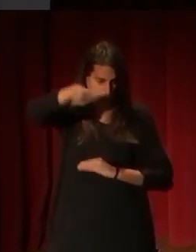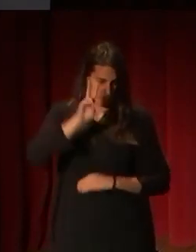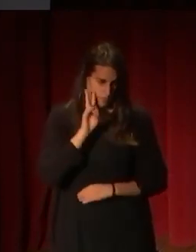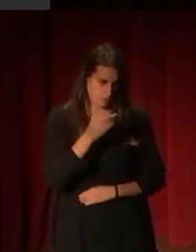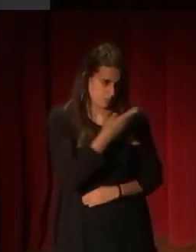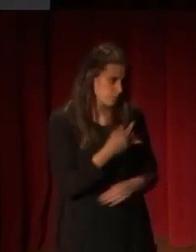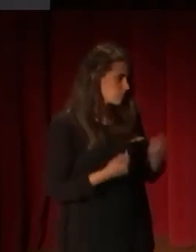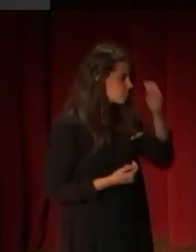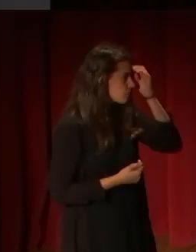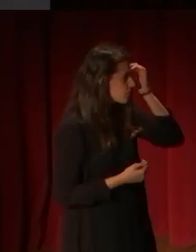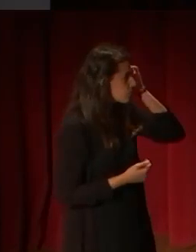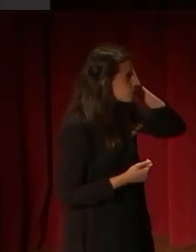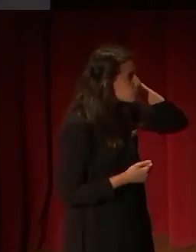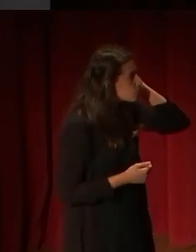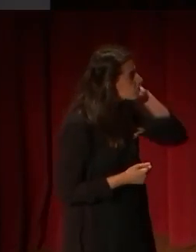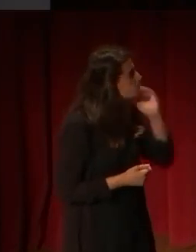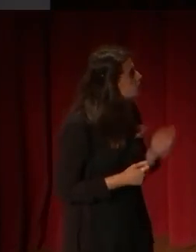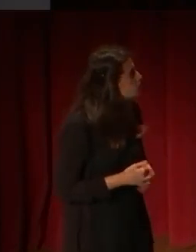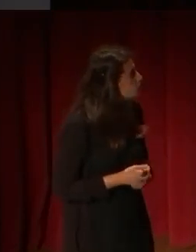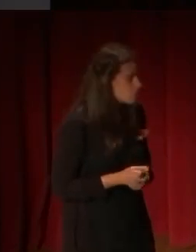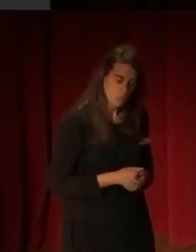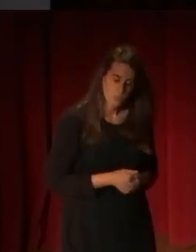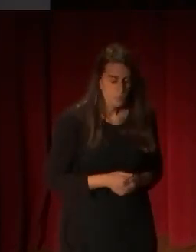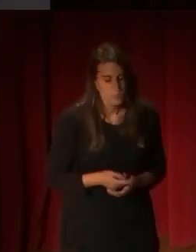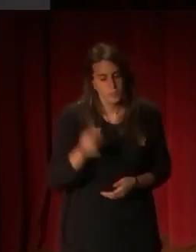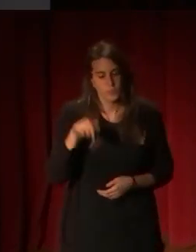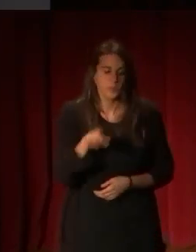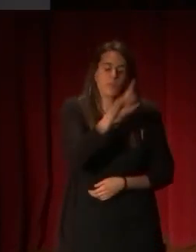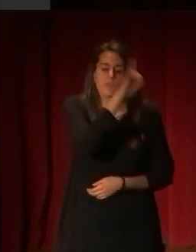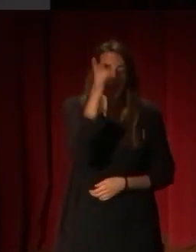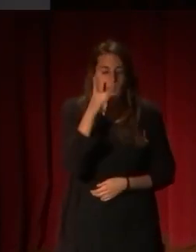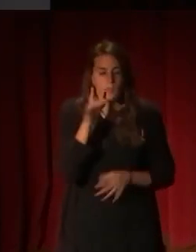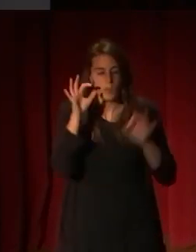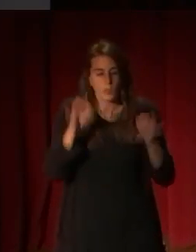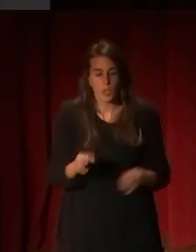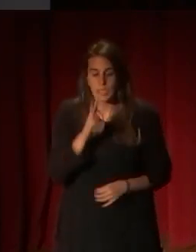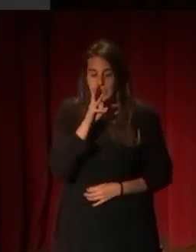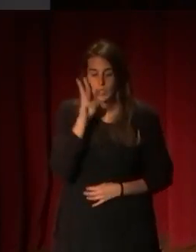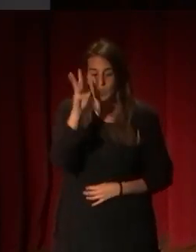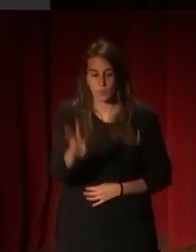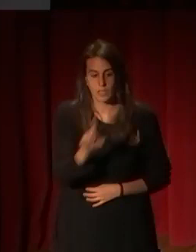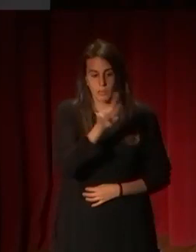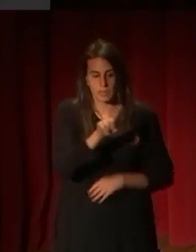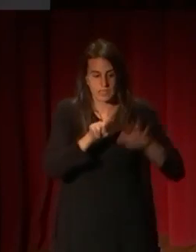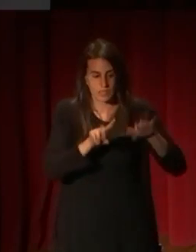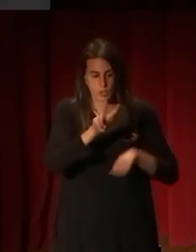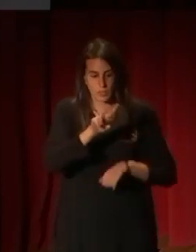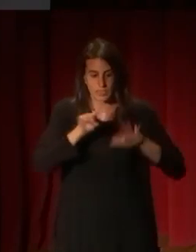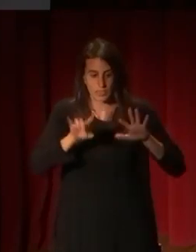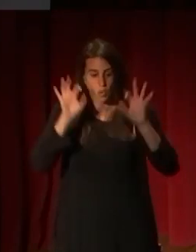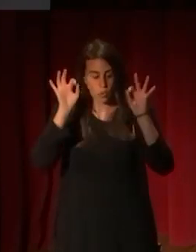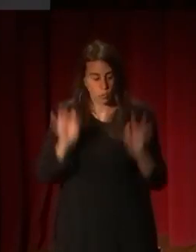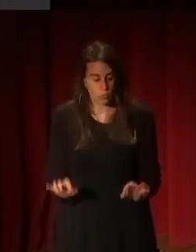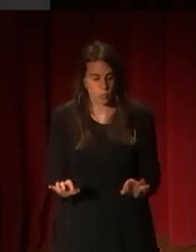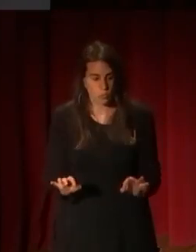ampliando el aforo de la plaza otra ocasión que vivió madrid extraordinaria fue tres años después en 1626 en este